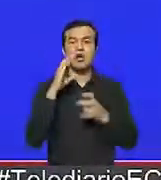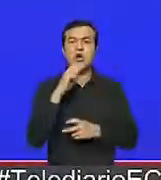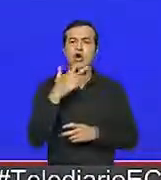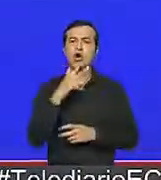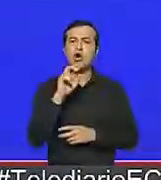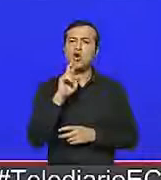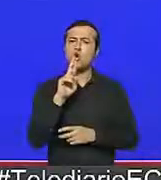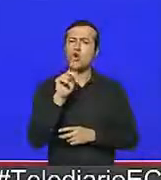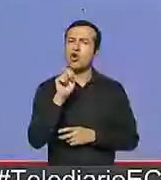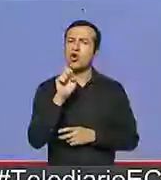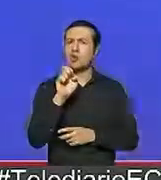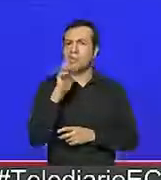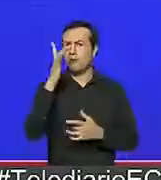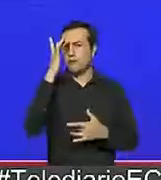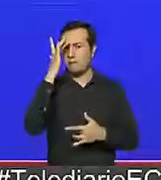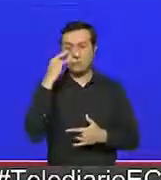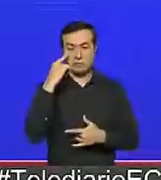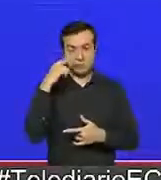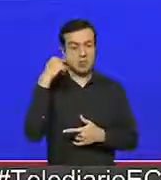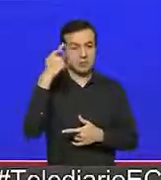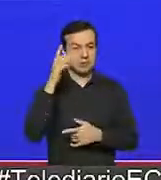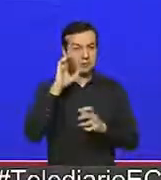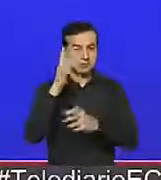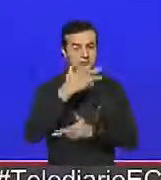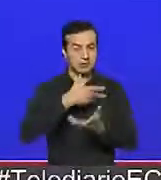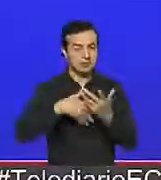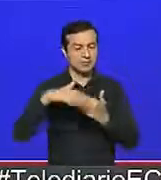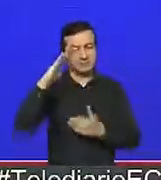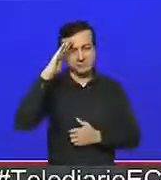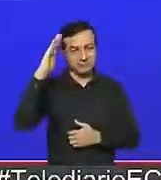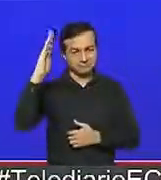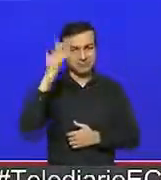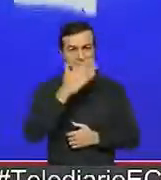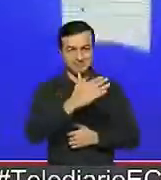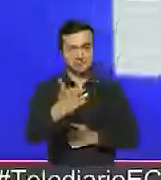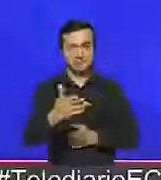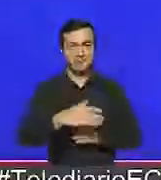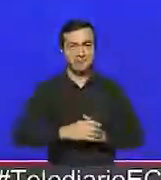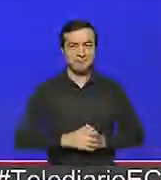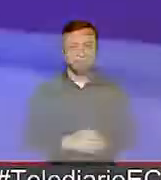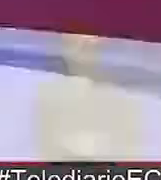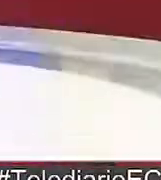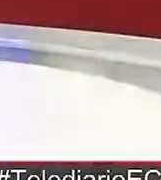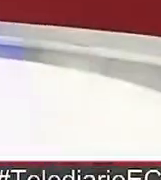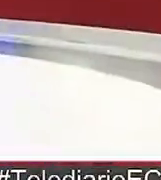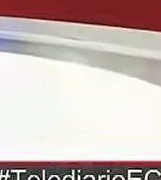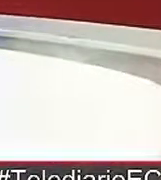Conozca los detalles de este padecimiento. Nosotros nos despedimos. Que tengan un excelente día.